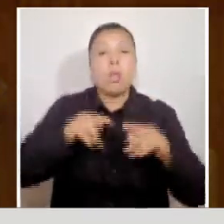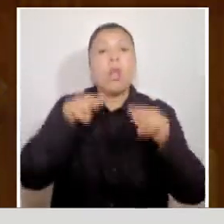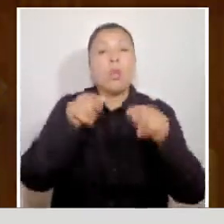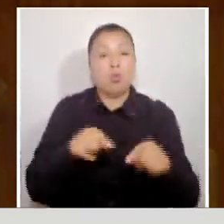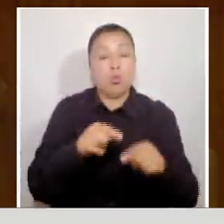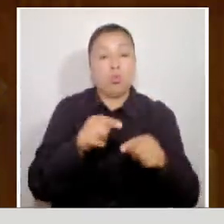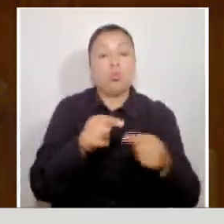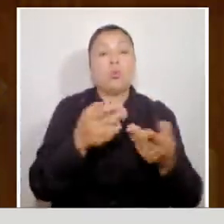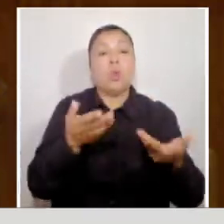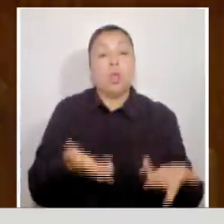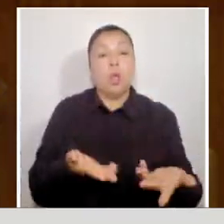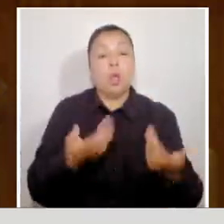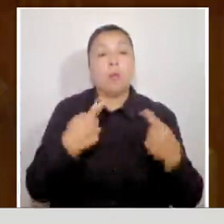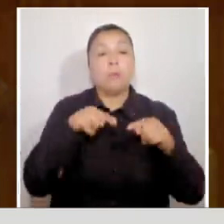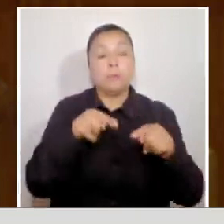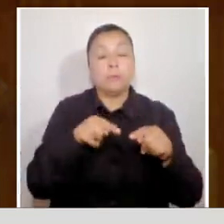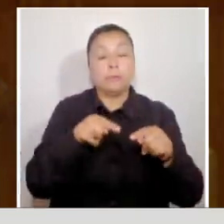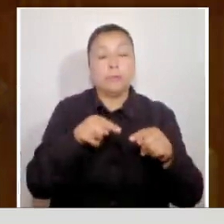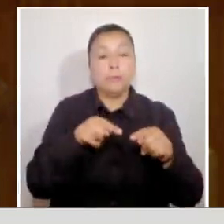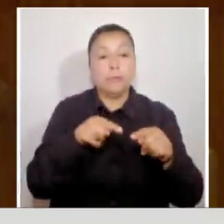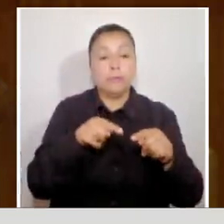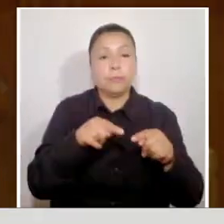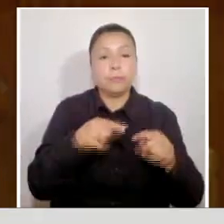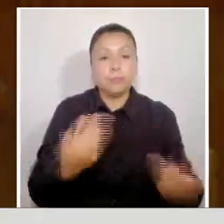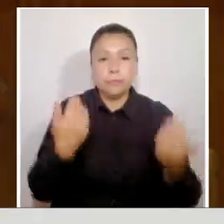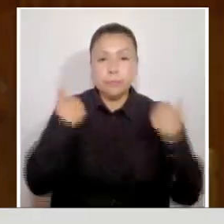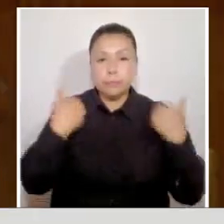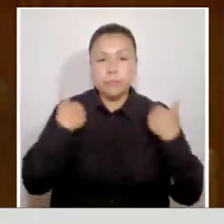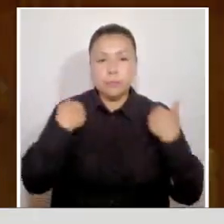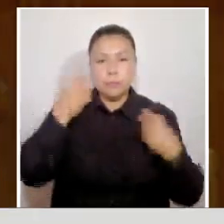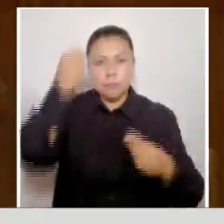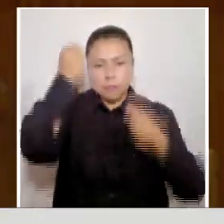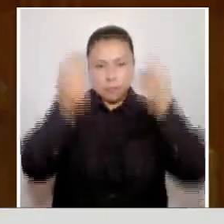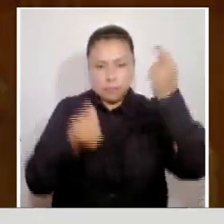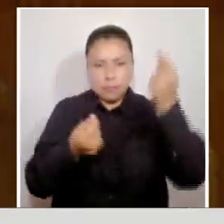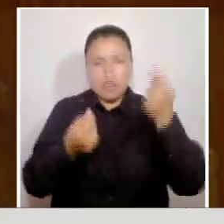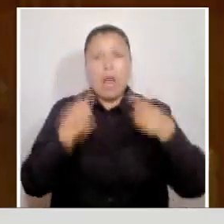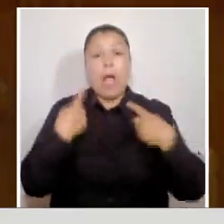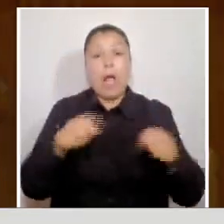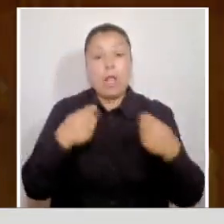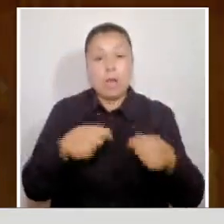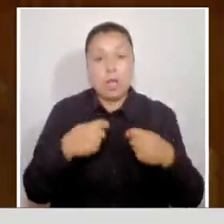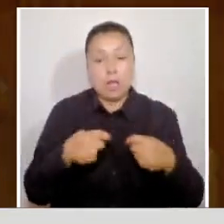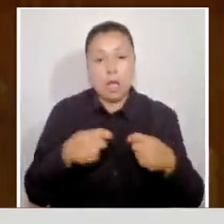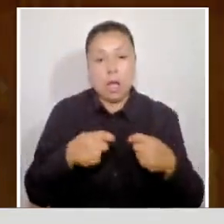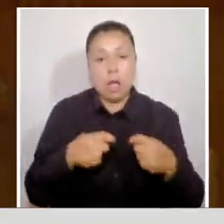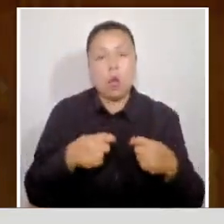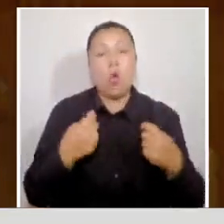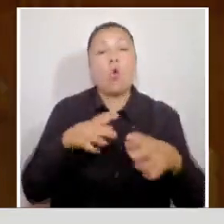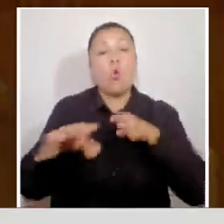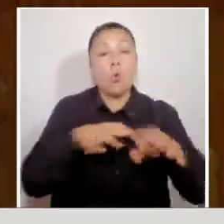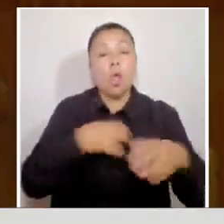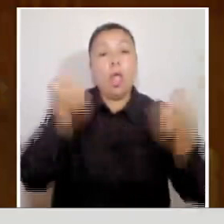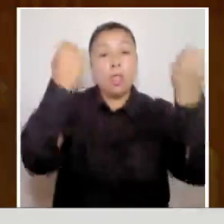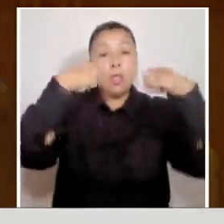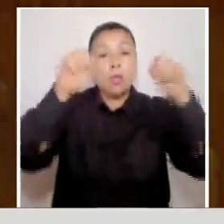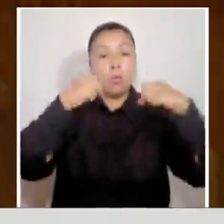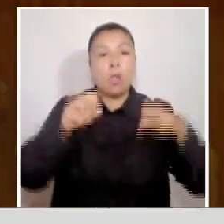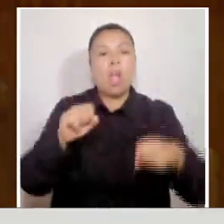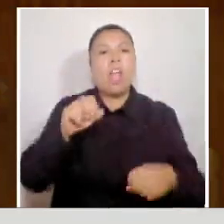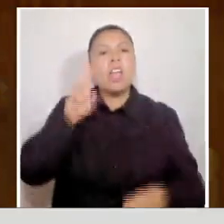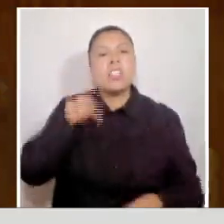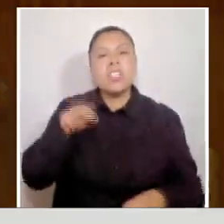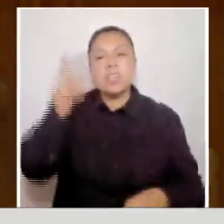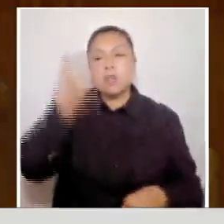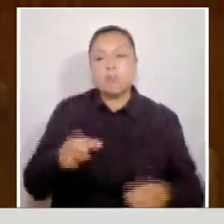de determinadas artes marciales podría incrementarse al tratarlas como una actividad deportiva sin estar sus estudiantes e